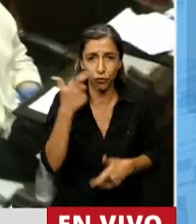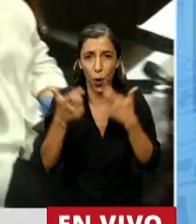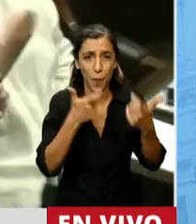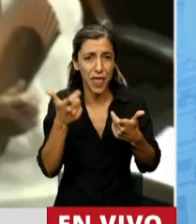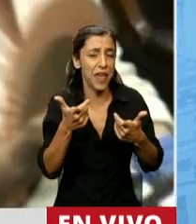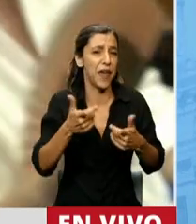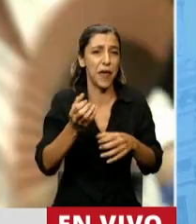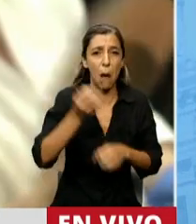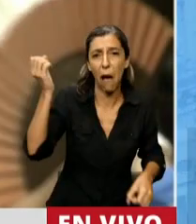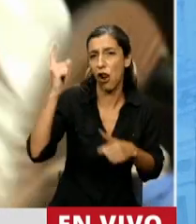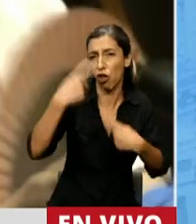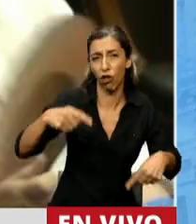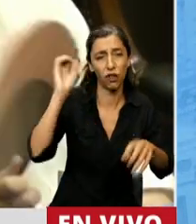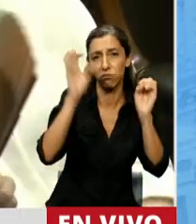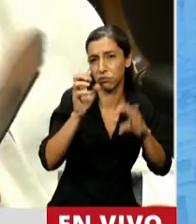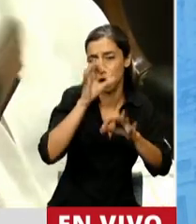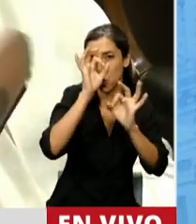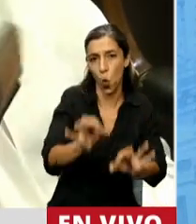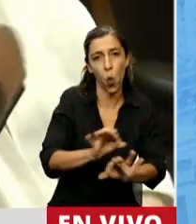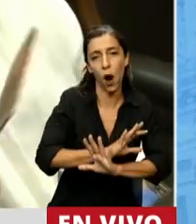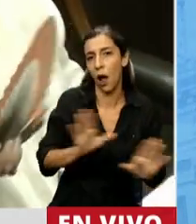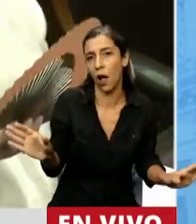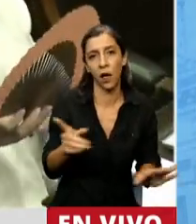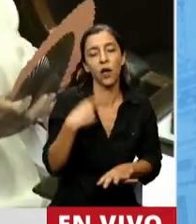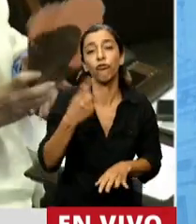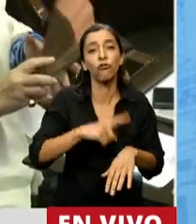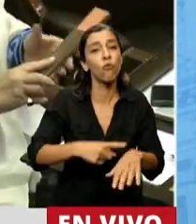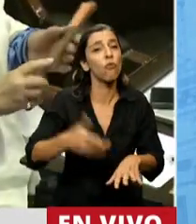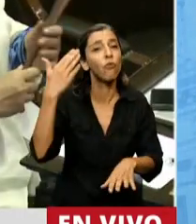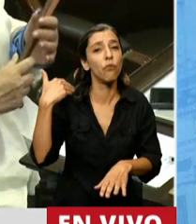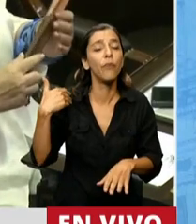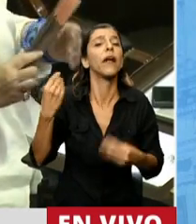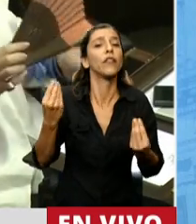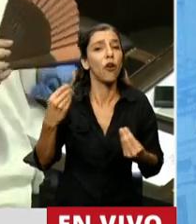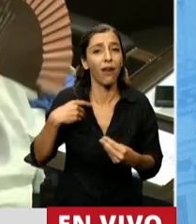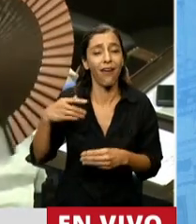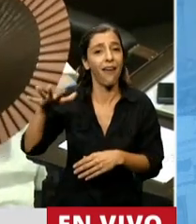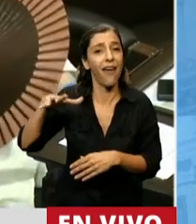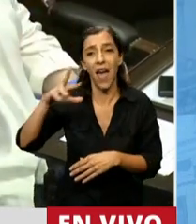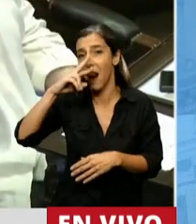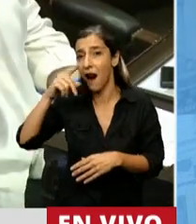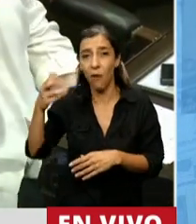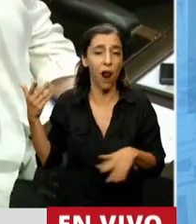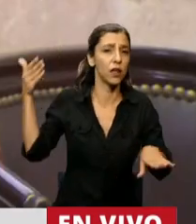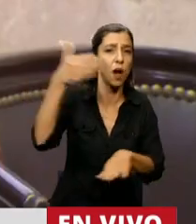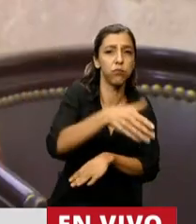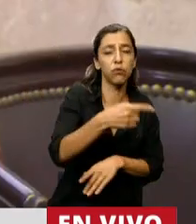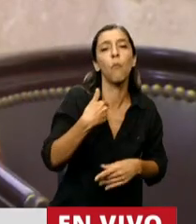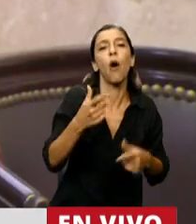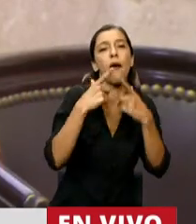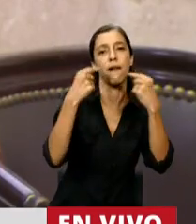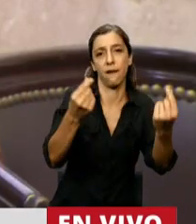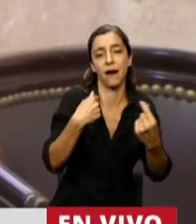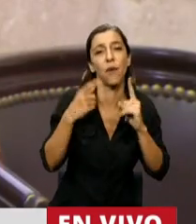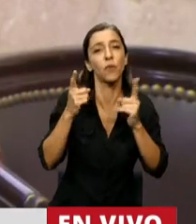piedra. ¿Y sabe de dónde veníamos? Veníamos de La Plata, veníamos de reclamar el ajuste jubilatorio a los trabajadores del Banco